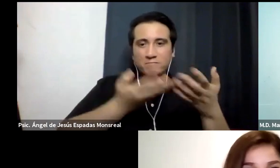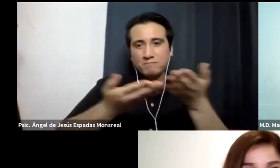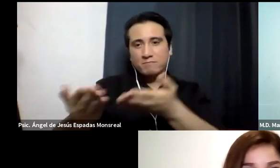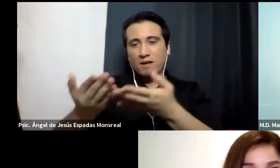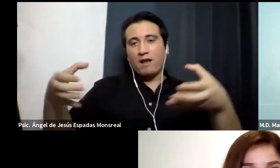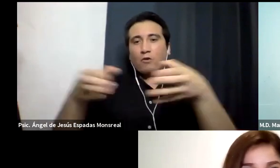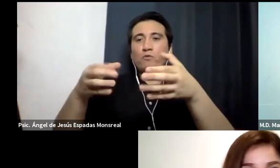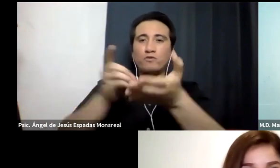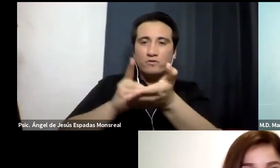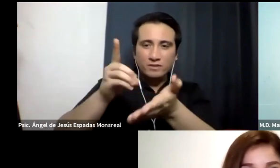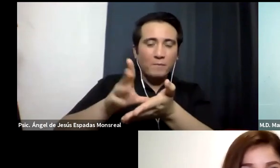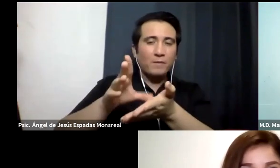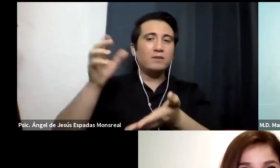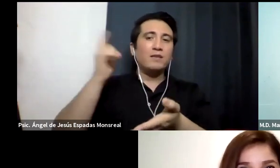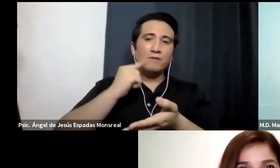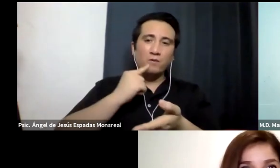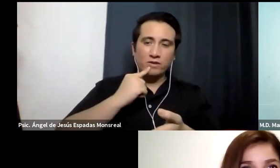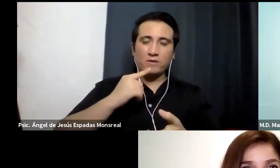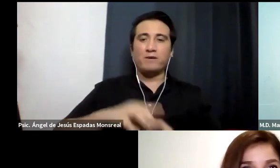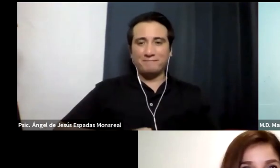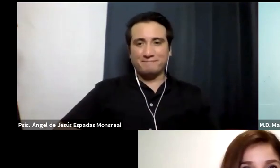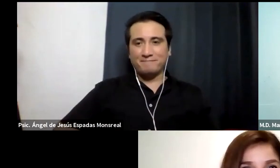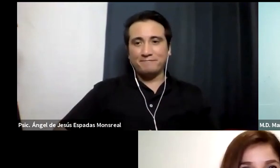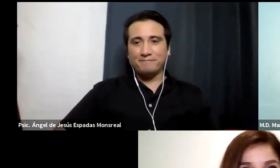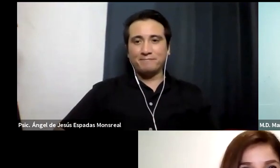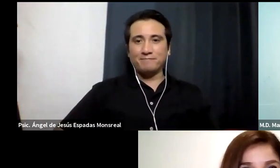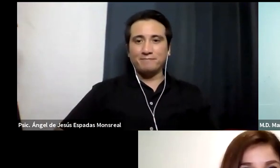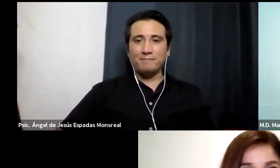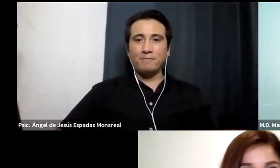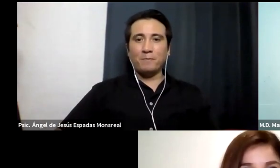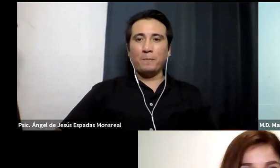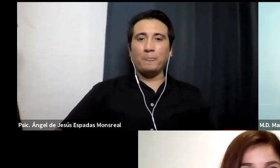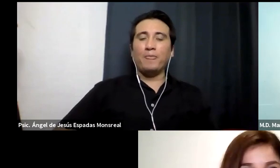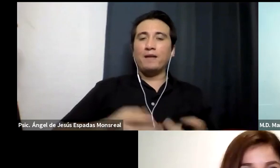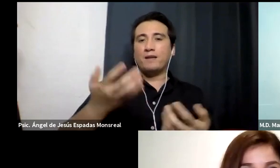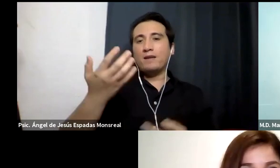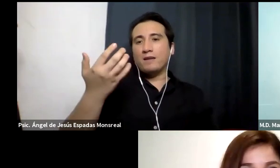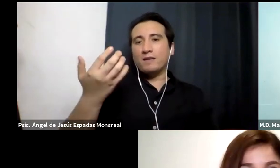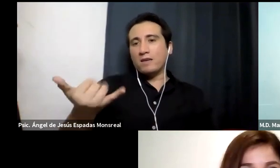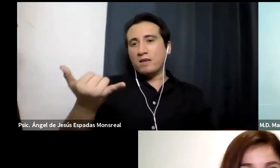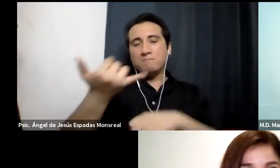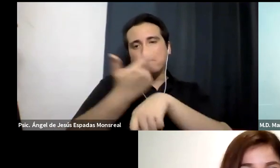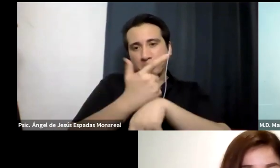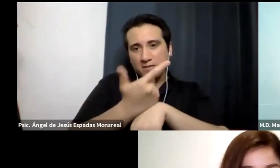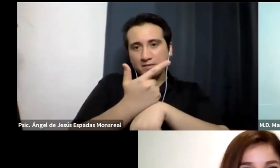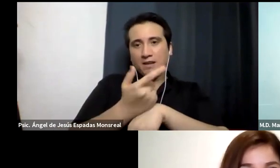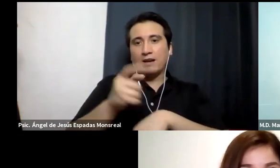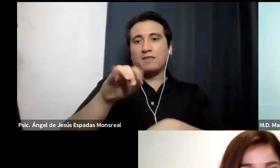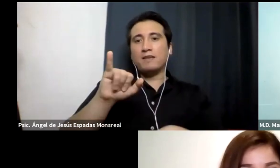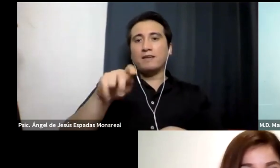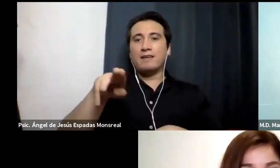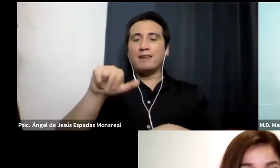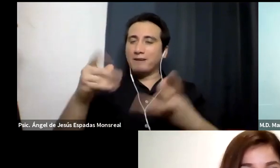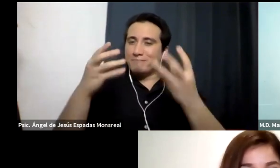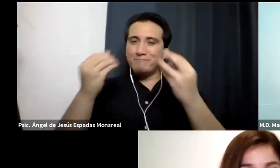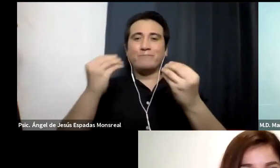de discapacidad auditiva. Y pues finalmente, licenciada Ileana, pues muchas felicidades